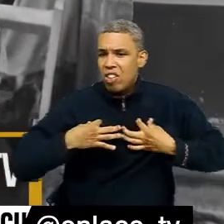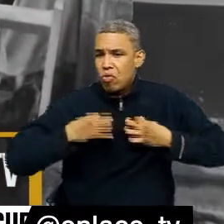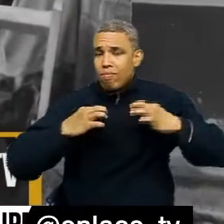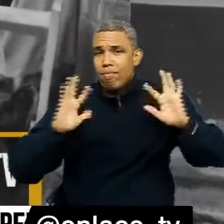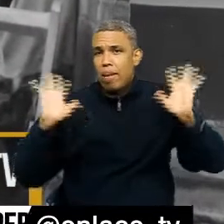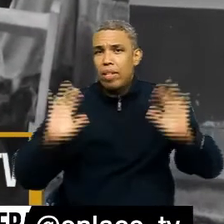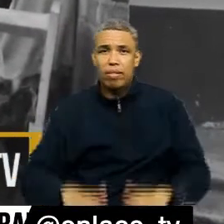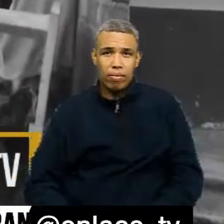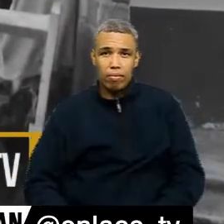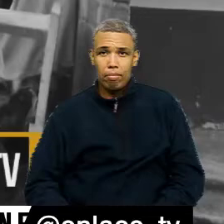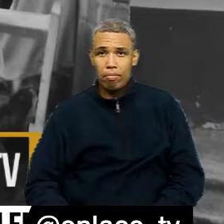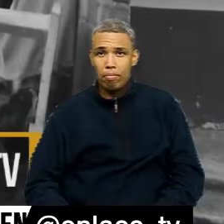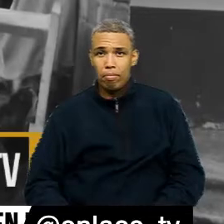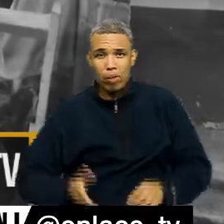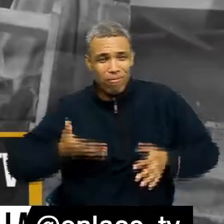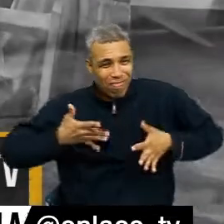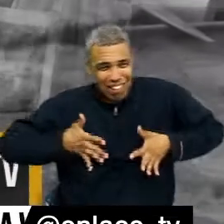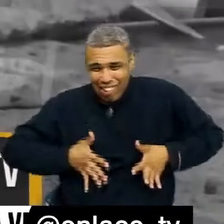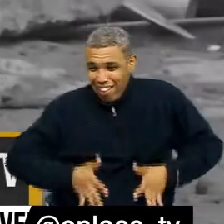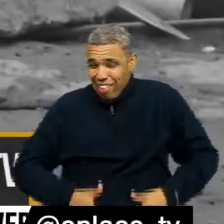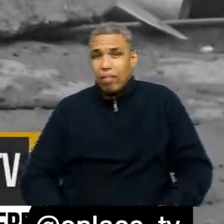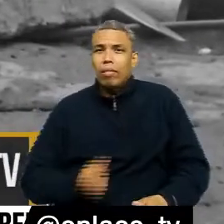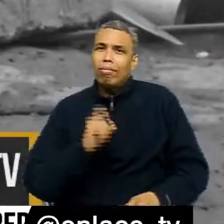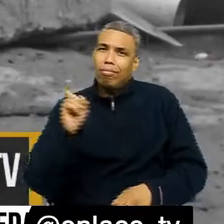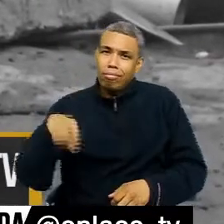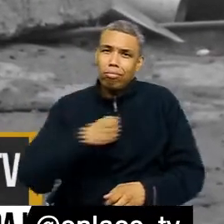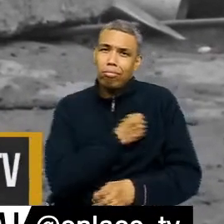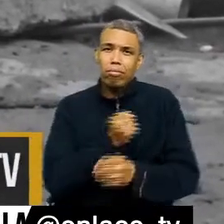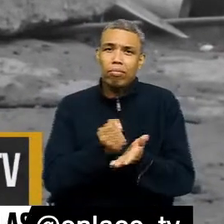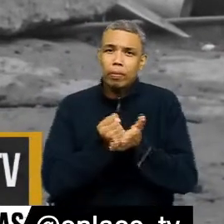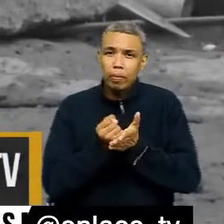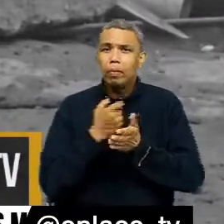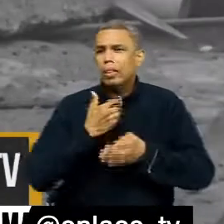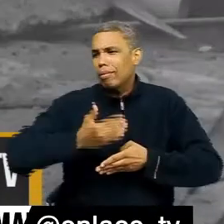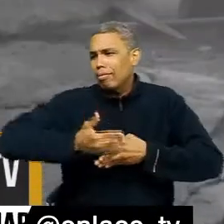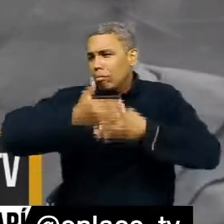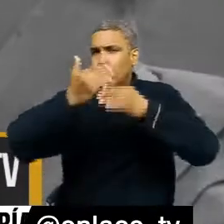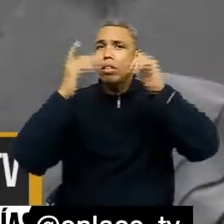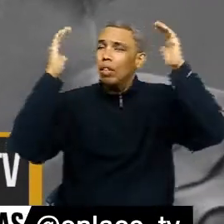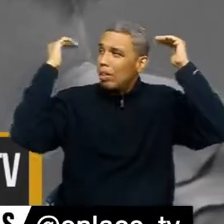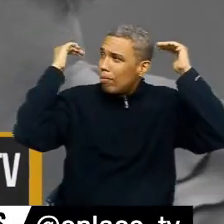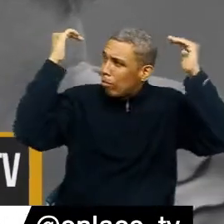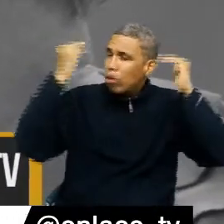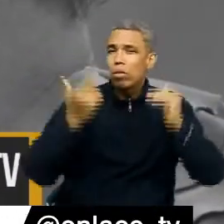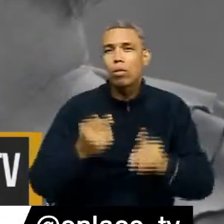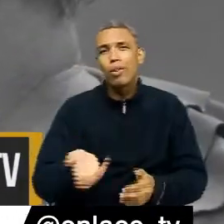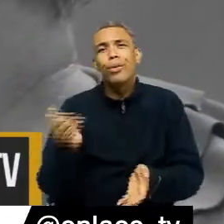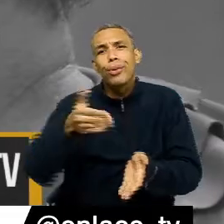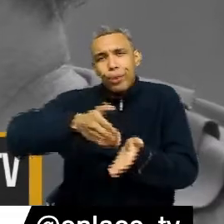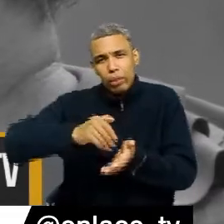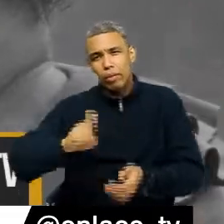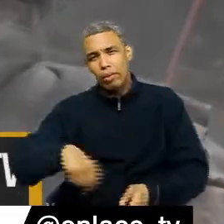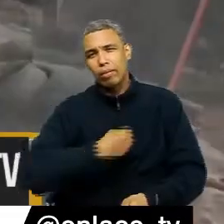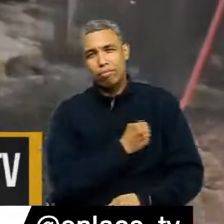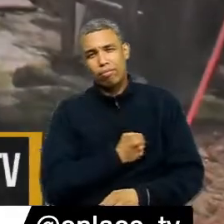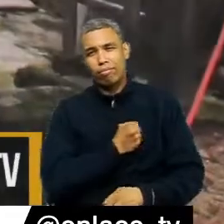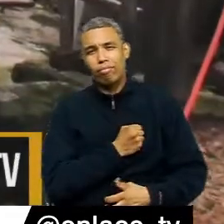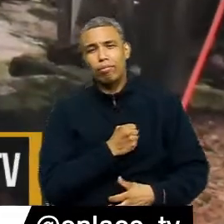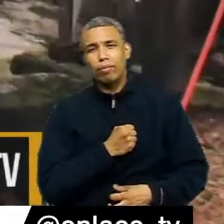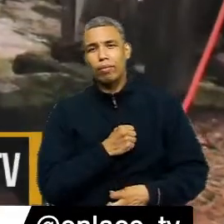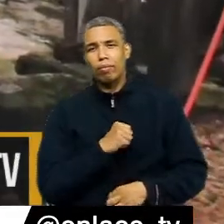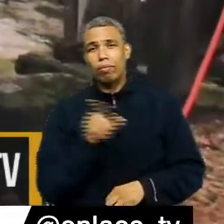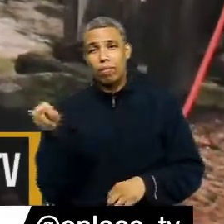su apoyo y aunque necesita de tejas, arena, ladrillos y otros materiales para levantar de nuevo su techo, espera y no pierde la